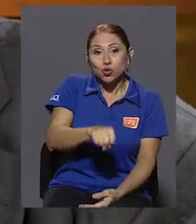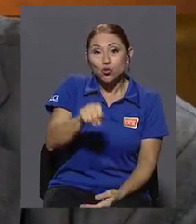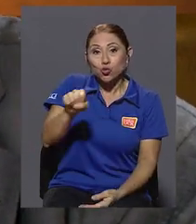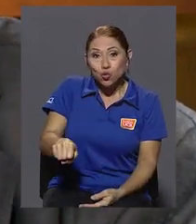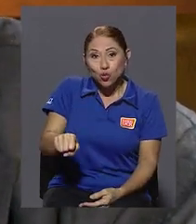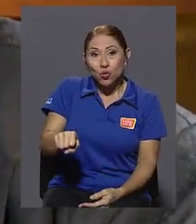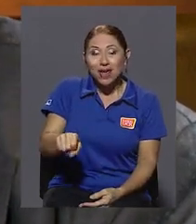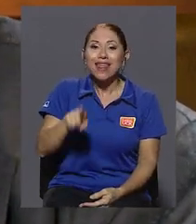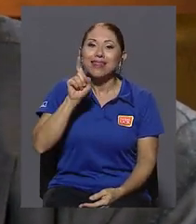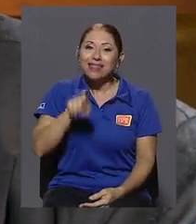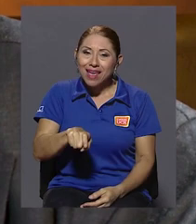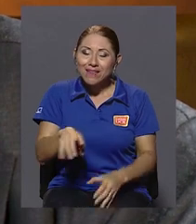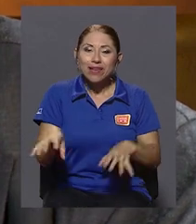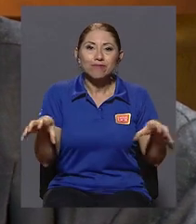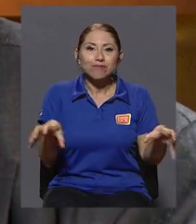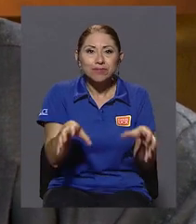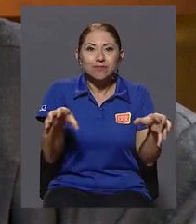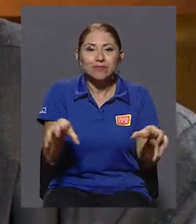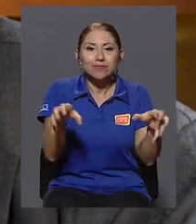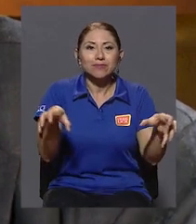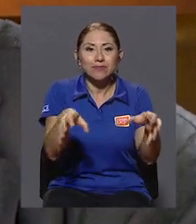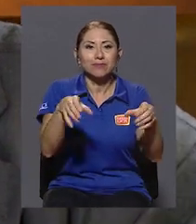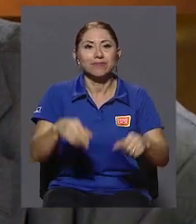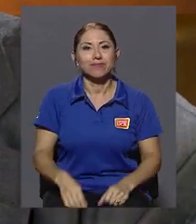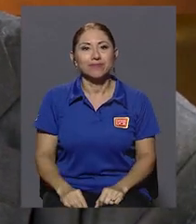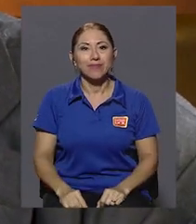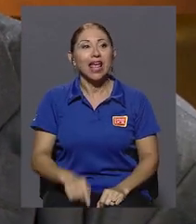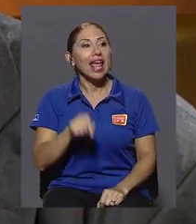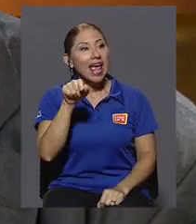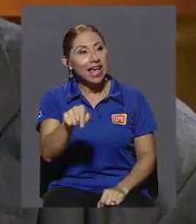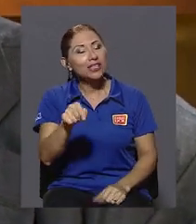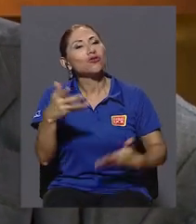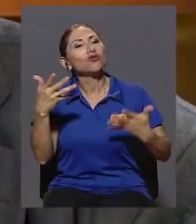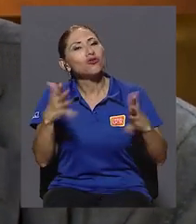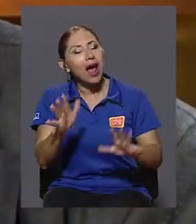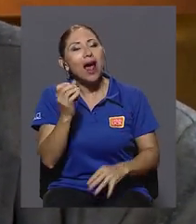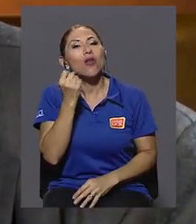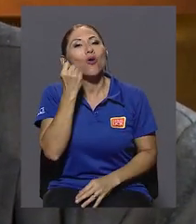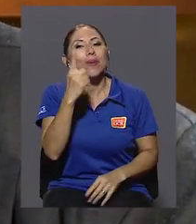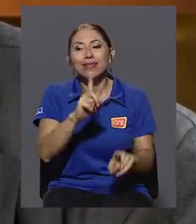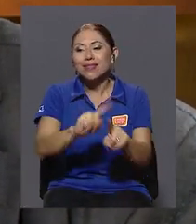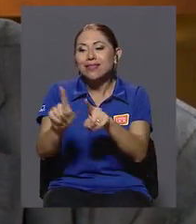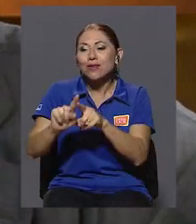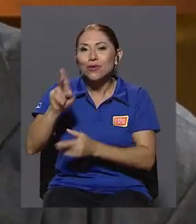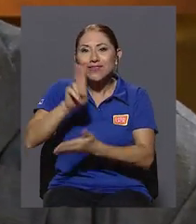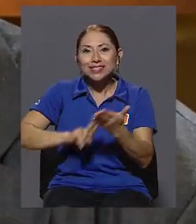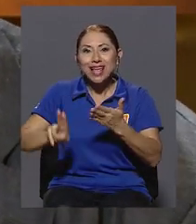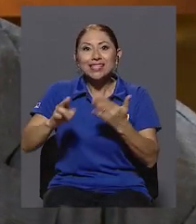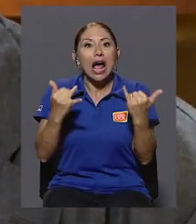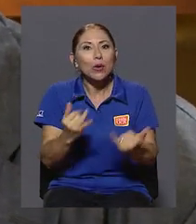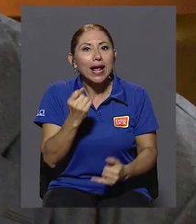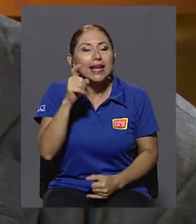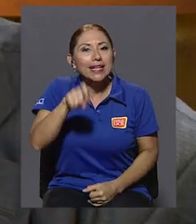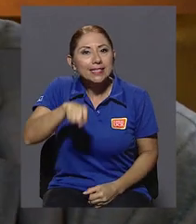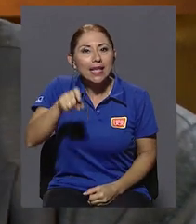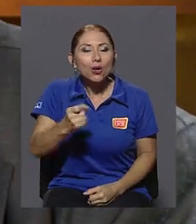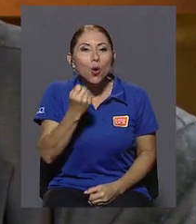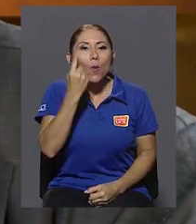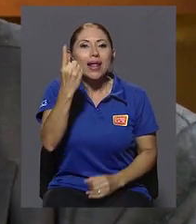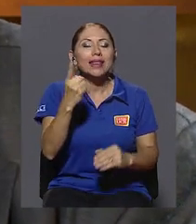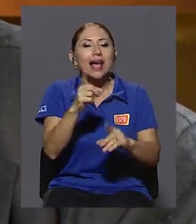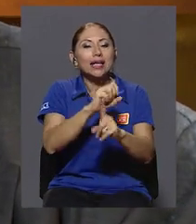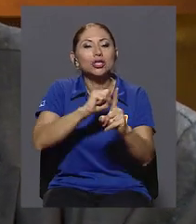región tiene que ser el elemento dinamizador. Y esto, que ya lo comprenden las universidades, es necesario que lo comprendan las